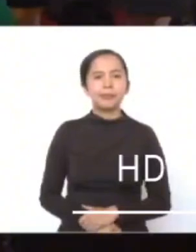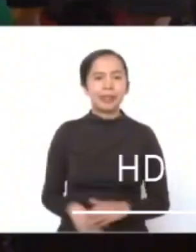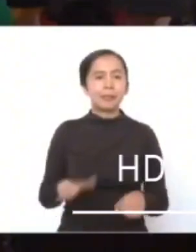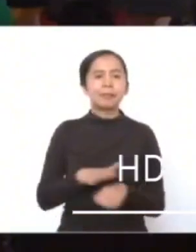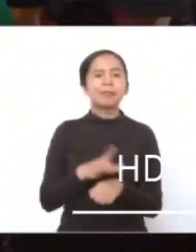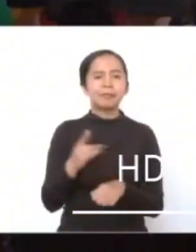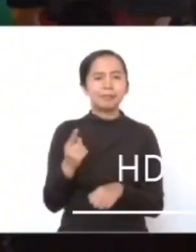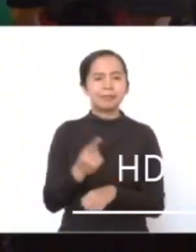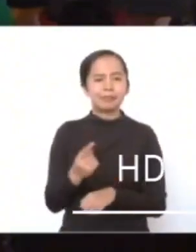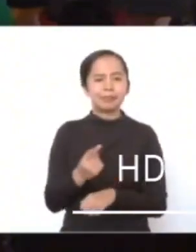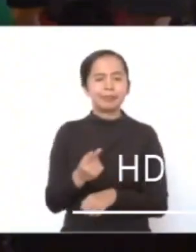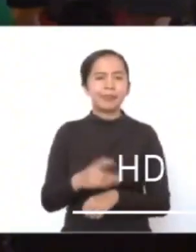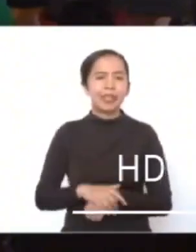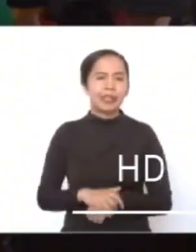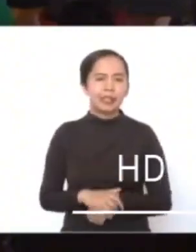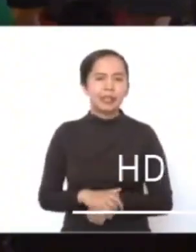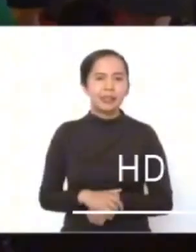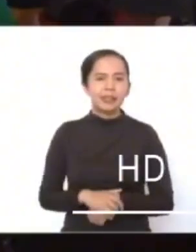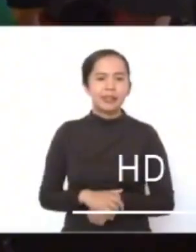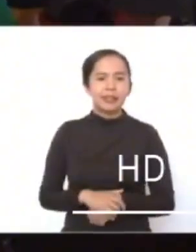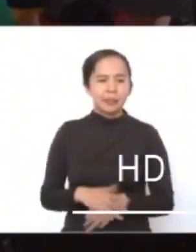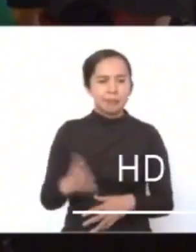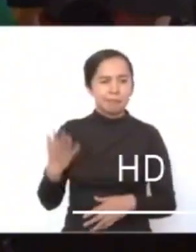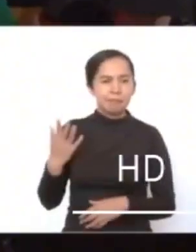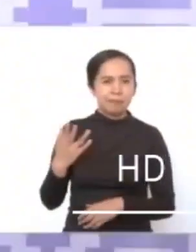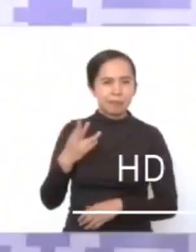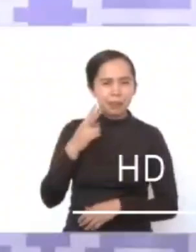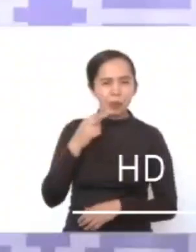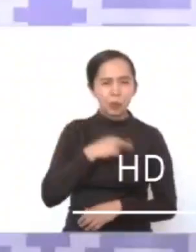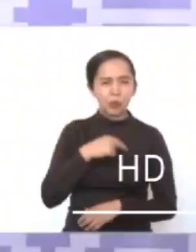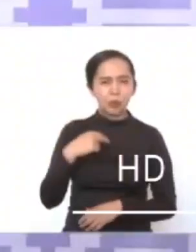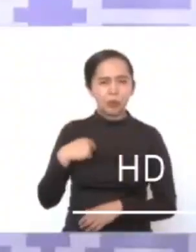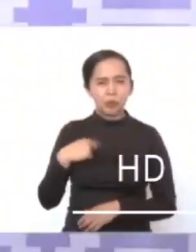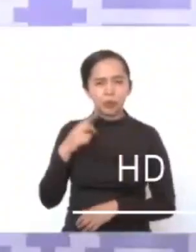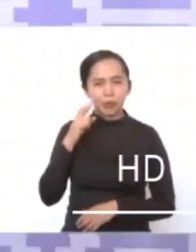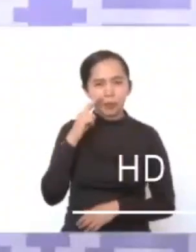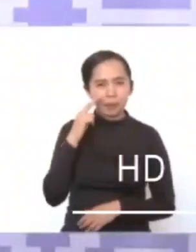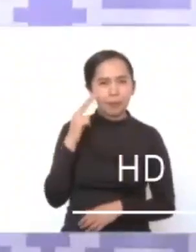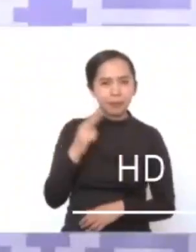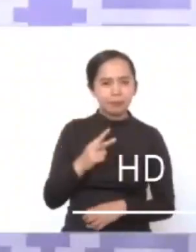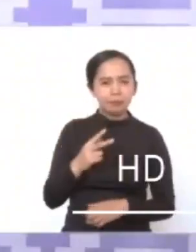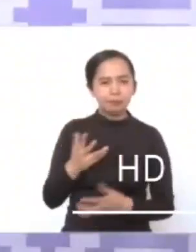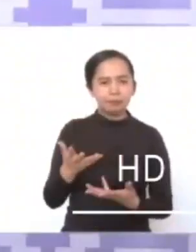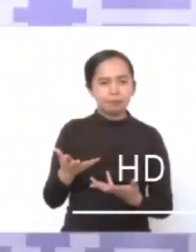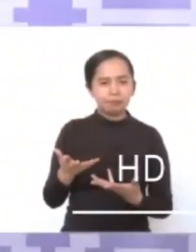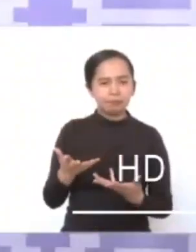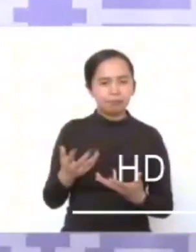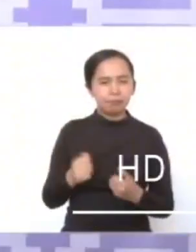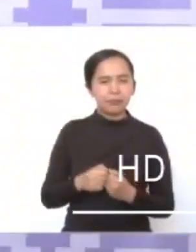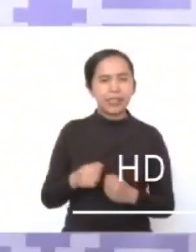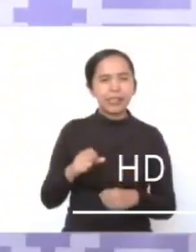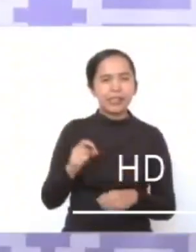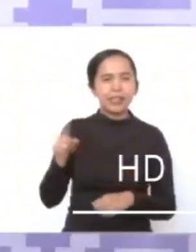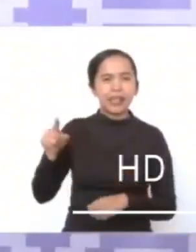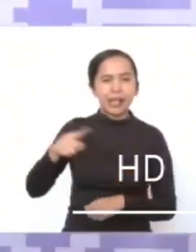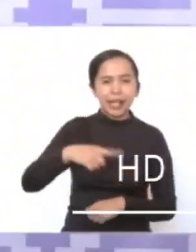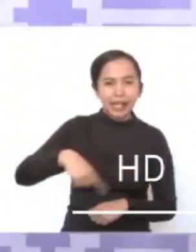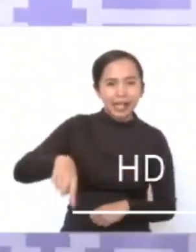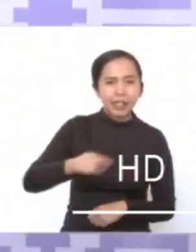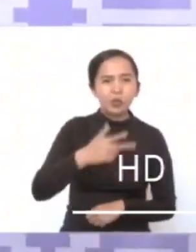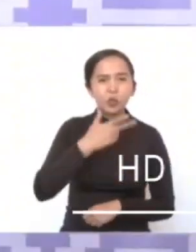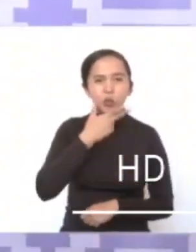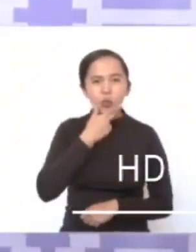Porque nos han pedido y se ha podido localizar en primer lugar precisamente lo que tienen que hacer los